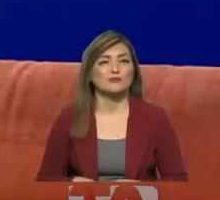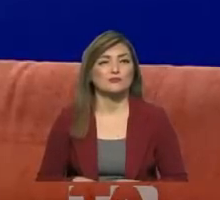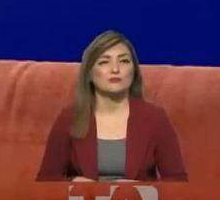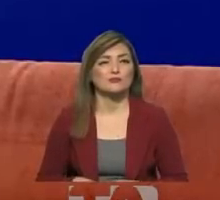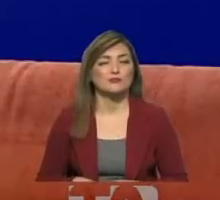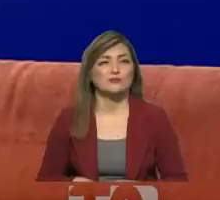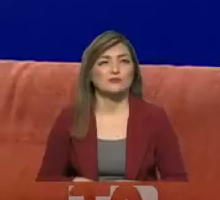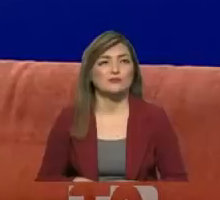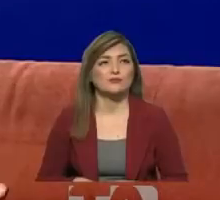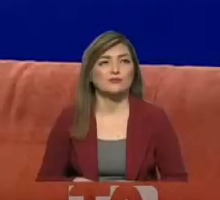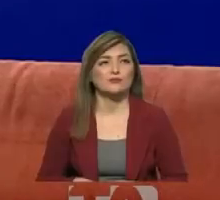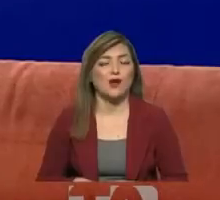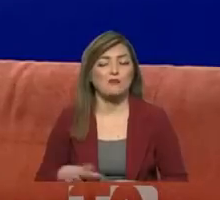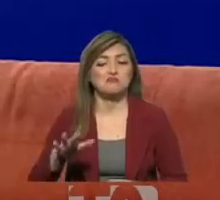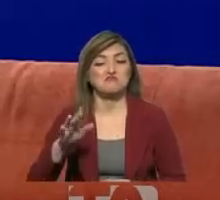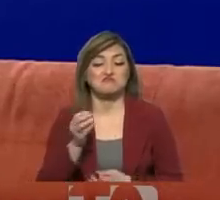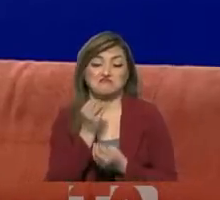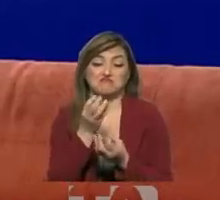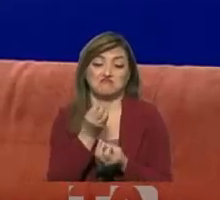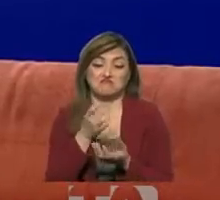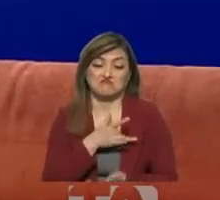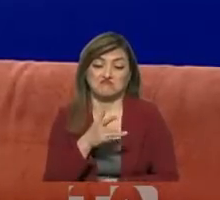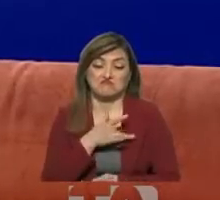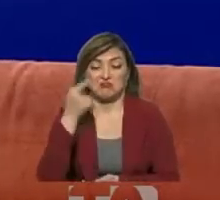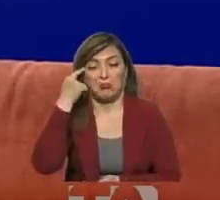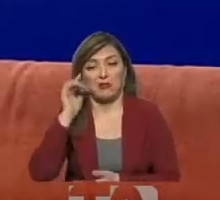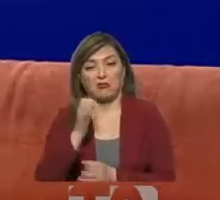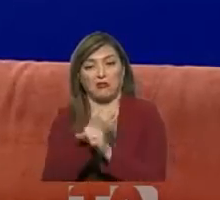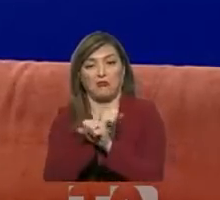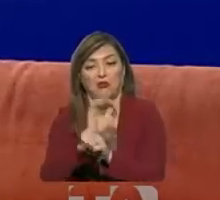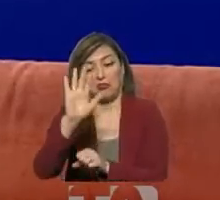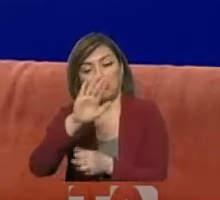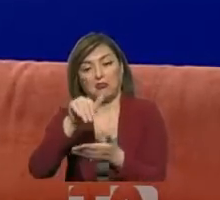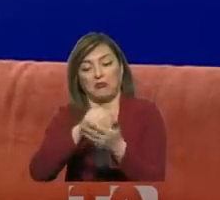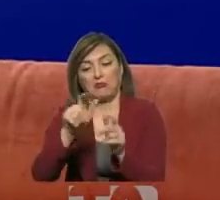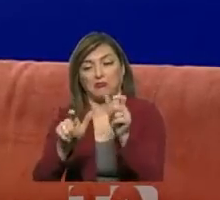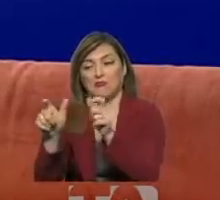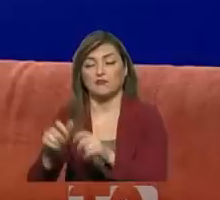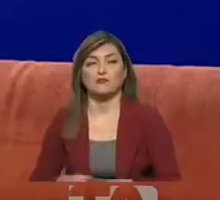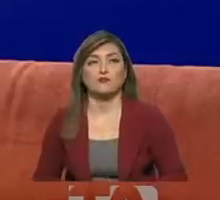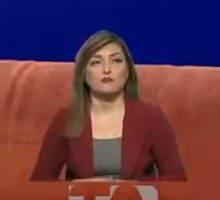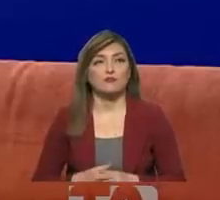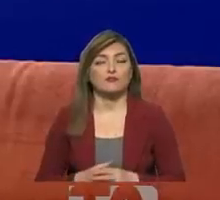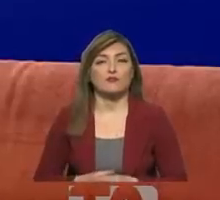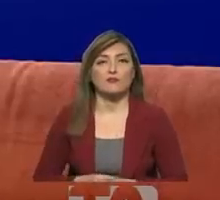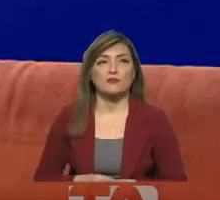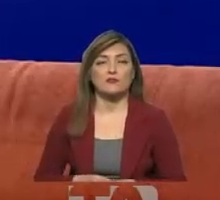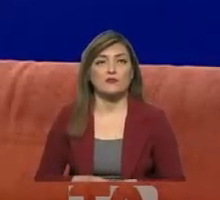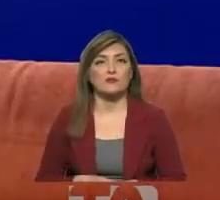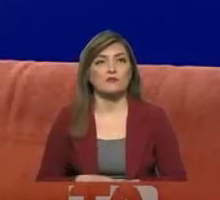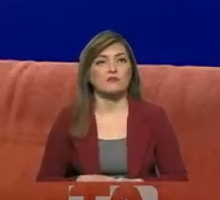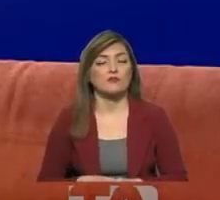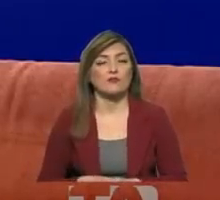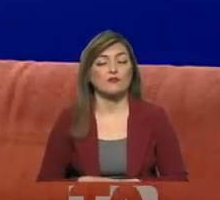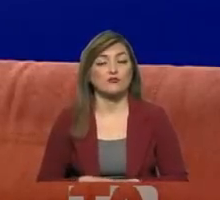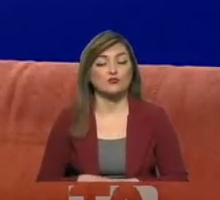sabrá comunicar su sentir, su pensamiento y defender su posición ante la ciudadanía. Ahora, este